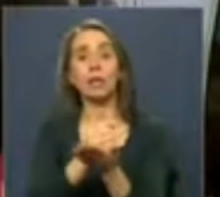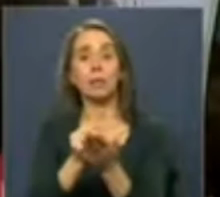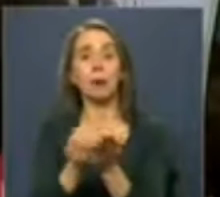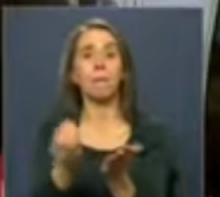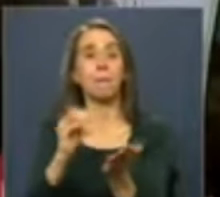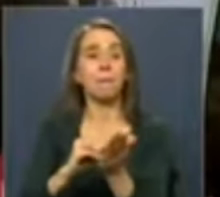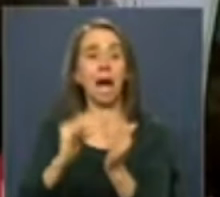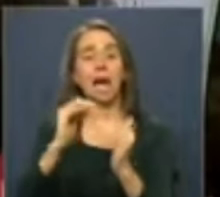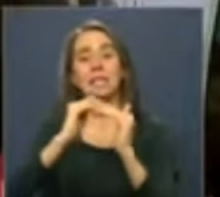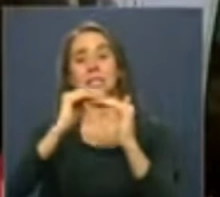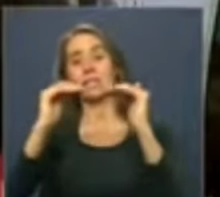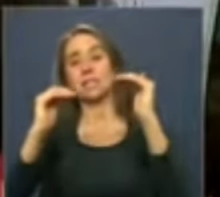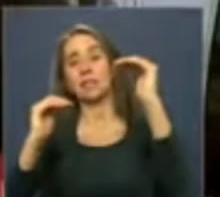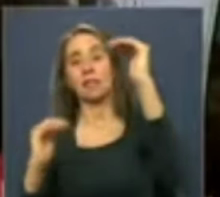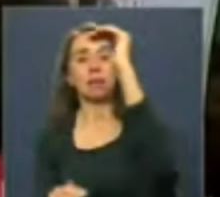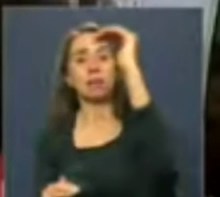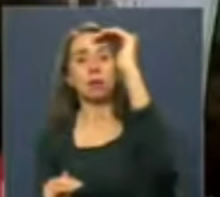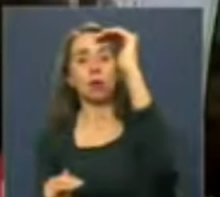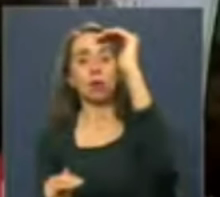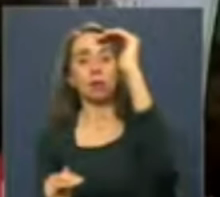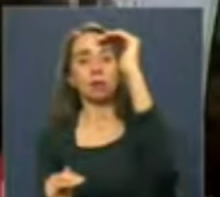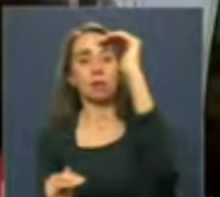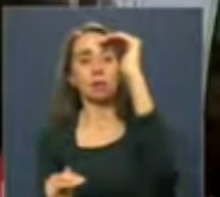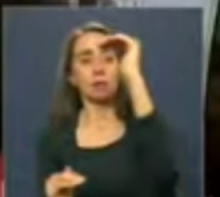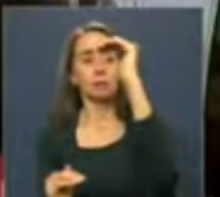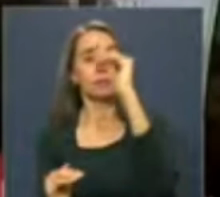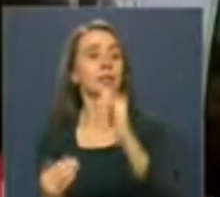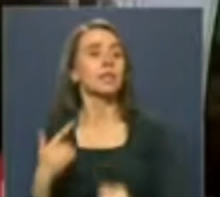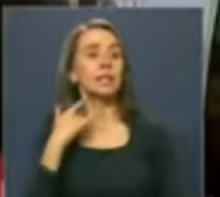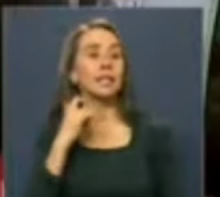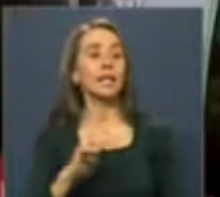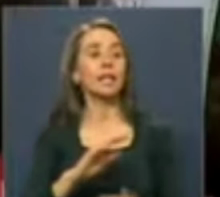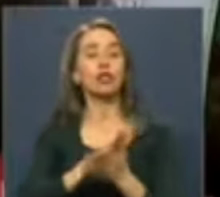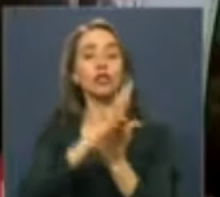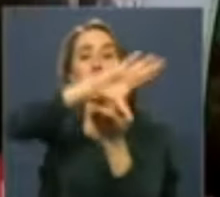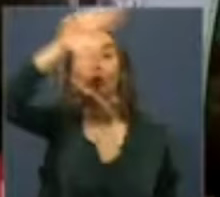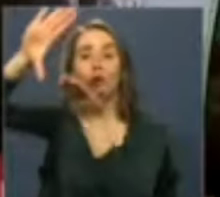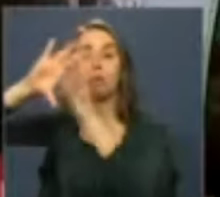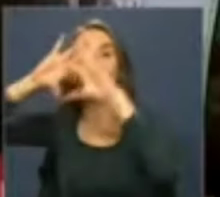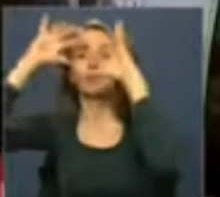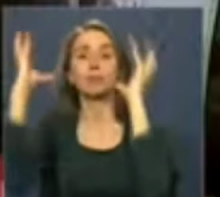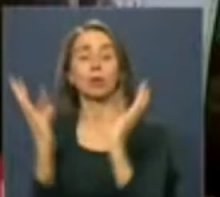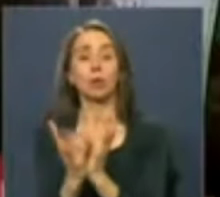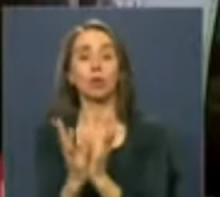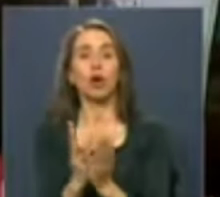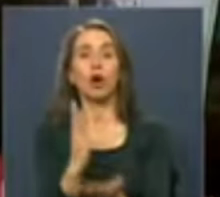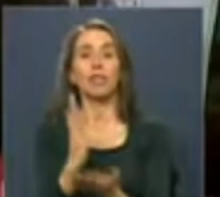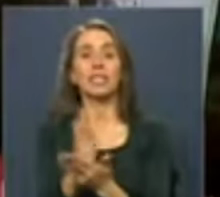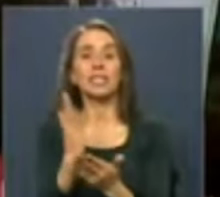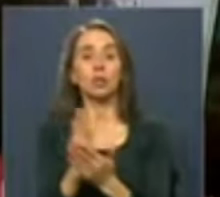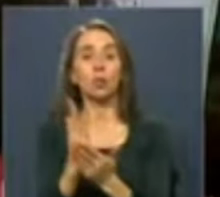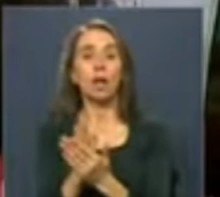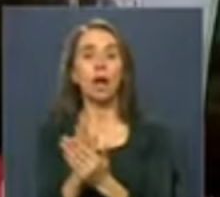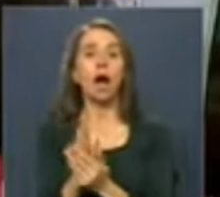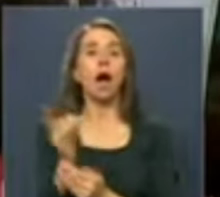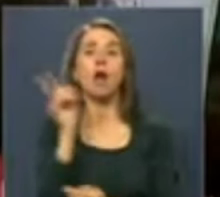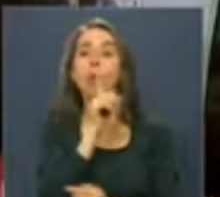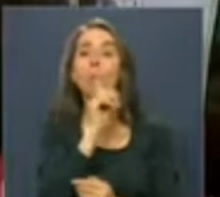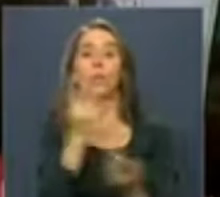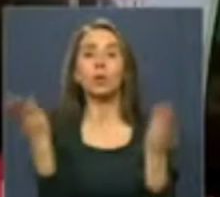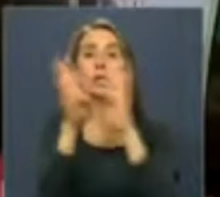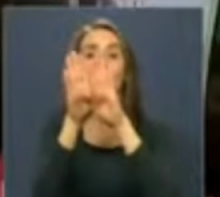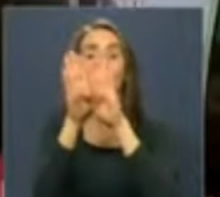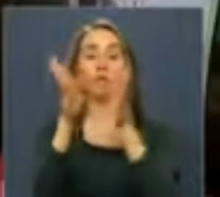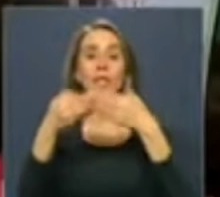niños y niñas y tan profundo igualmente irreparable la profundización de la desigualdad que produce que en prácticamente